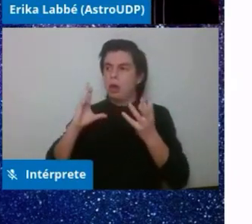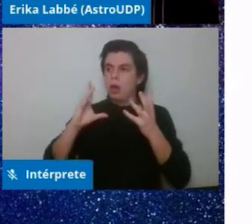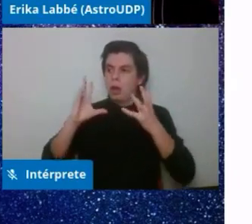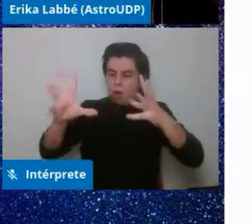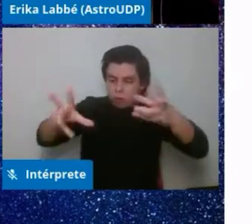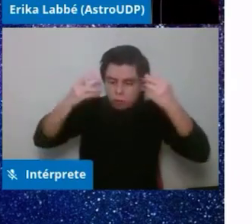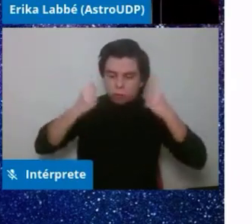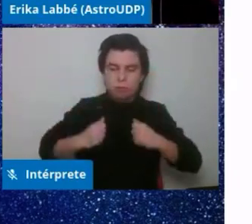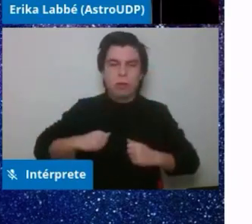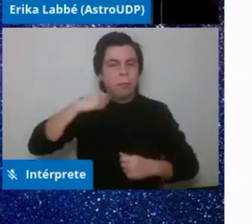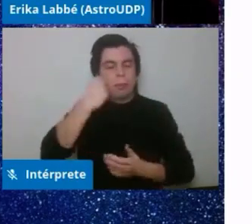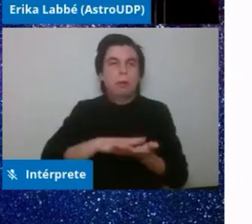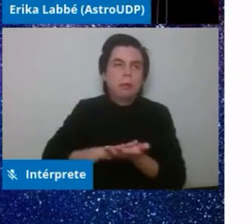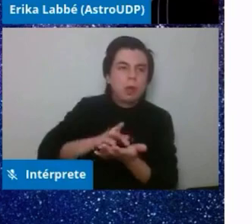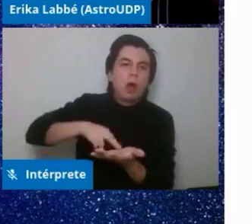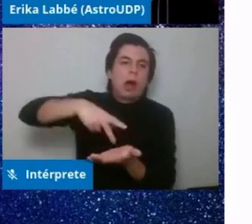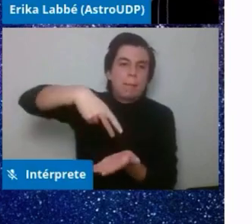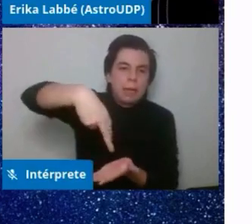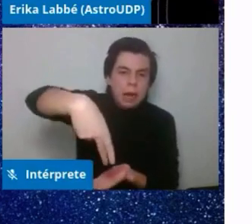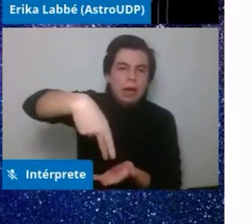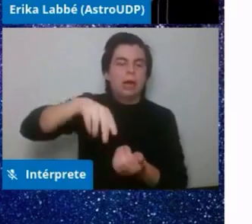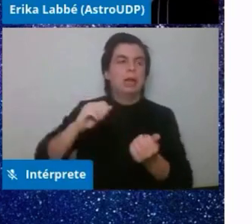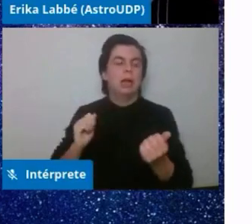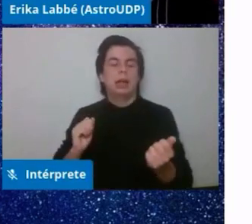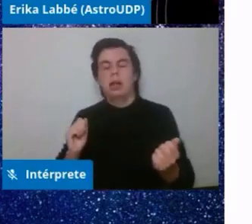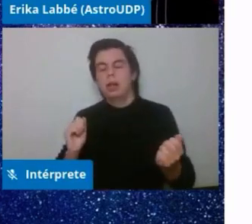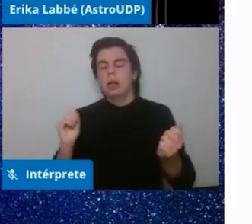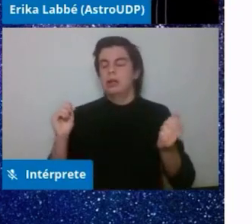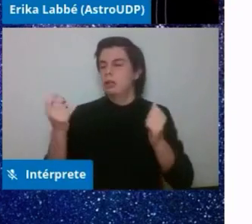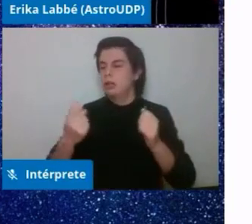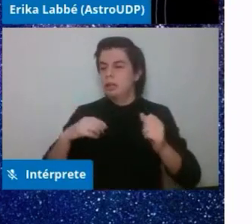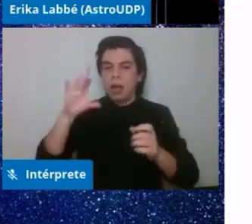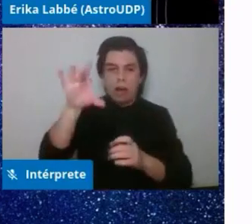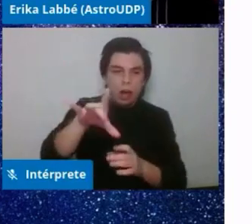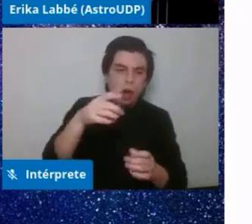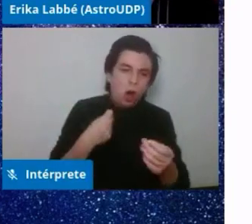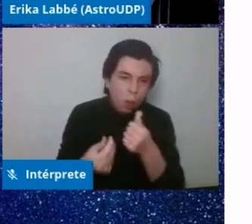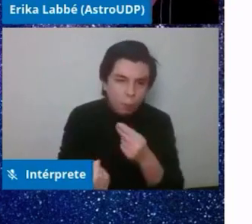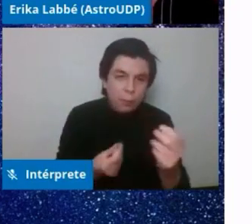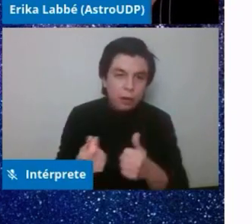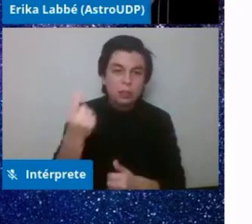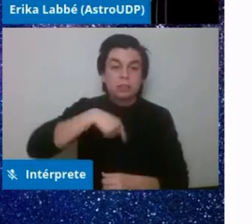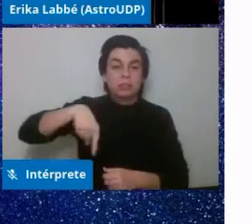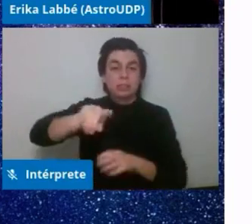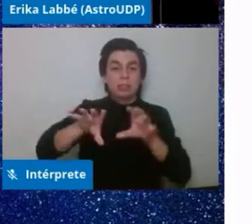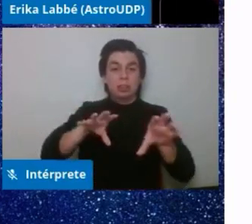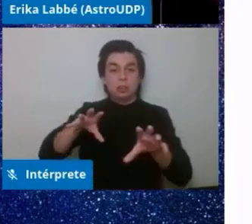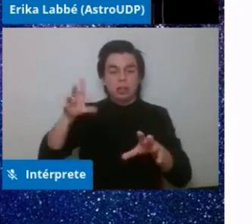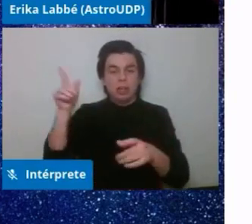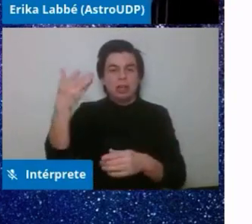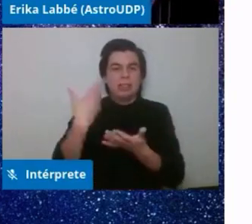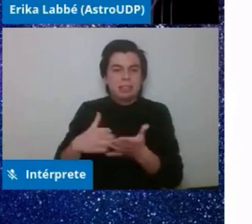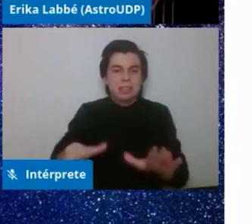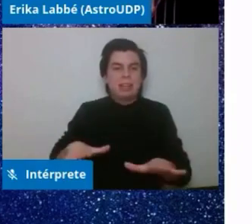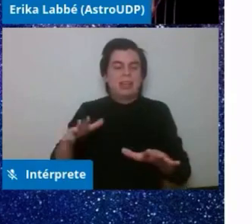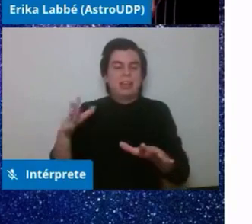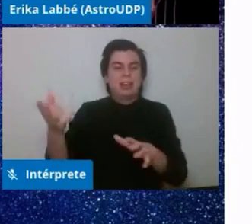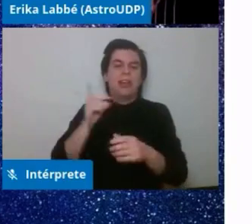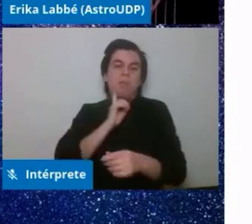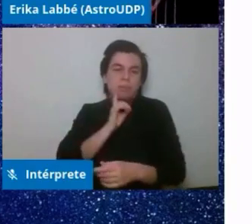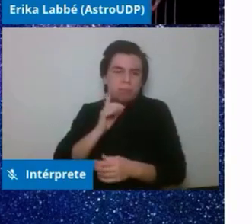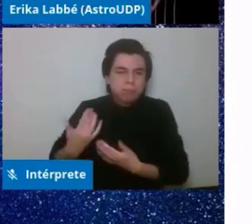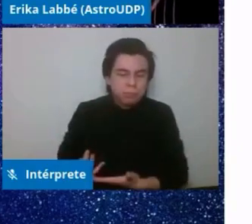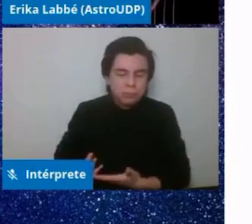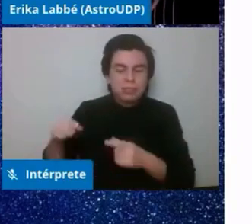otras soluciones y ese pensamiento más amplio, más creativo, es algo muy esencial que se necesita mucho en ciencia. Entonces,